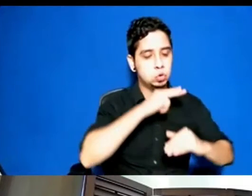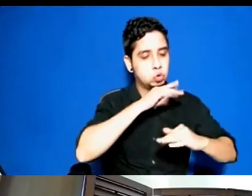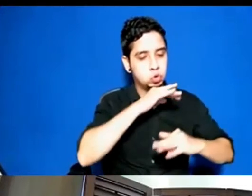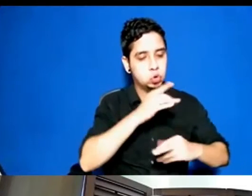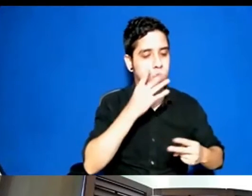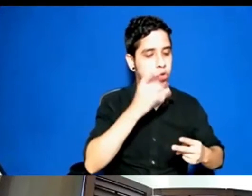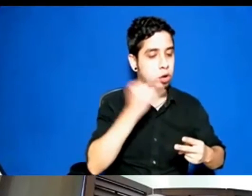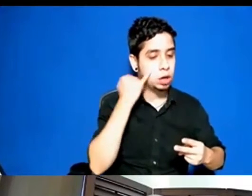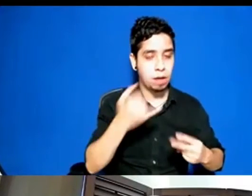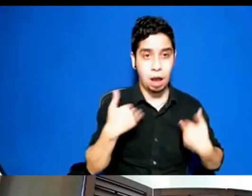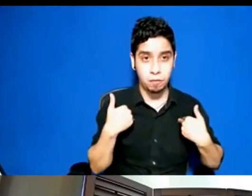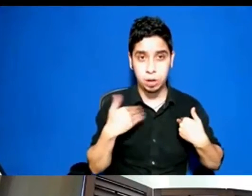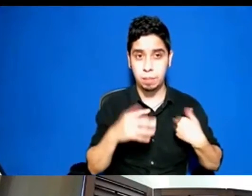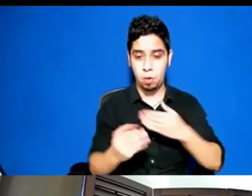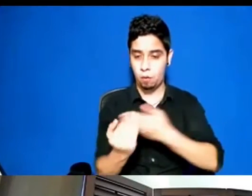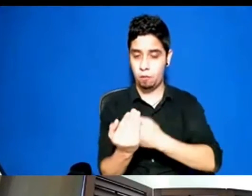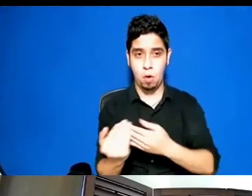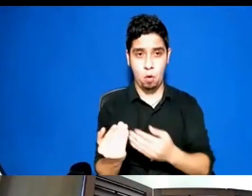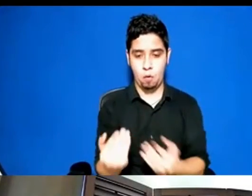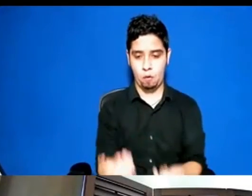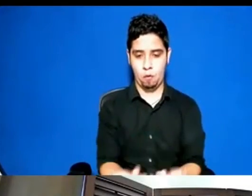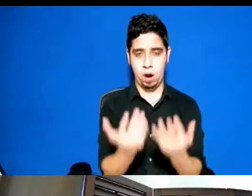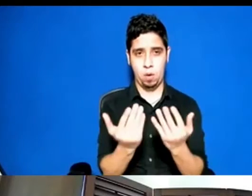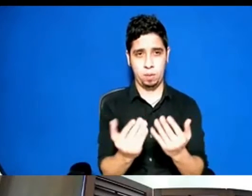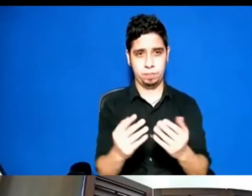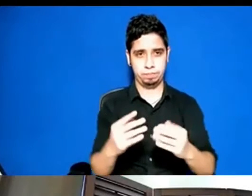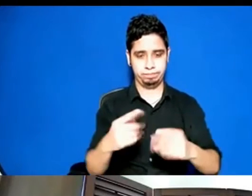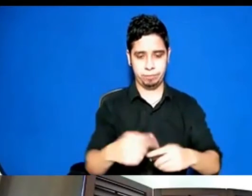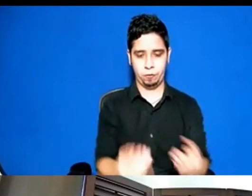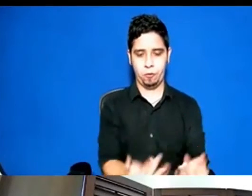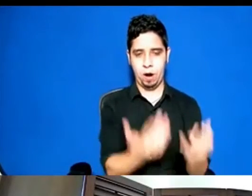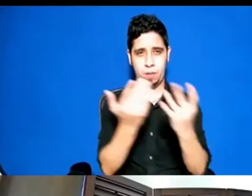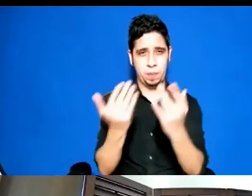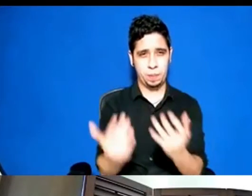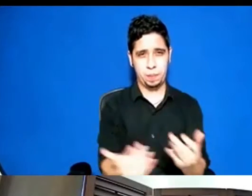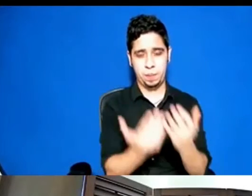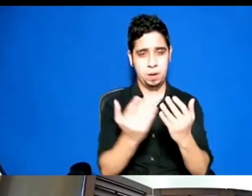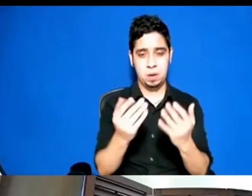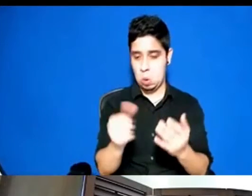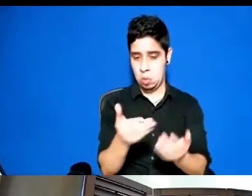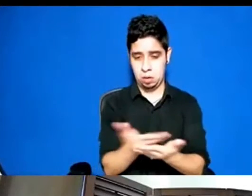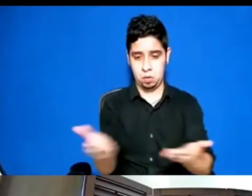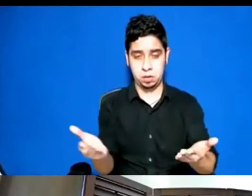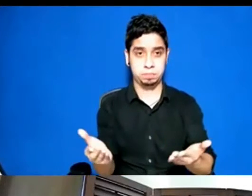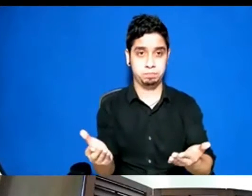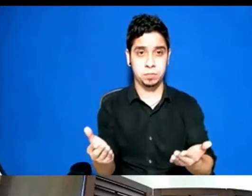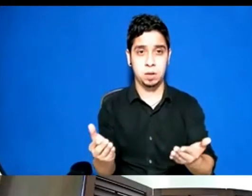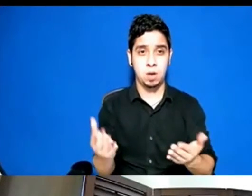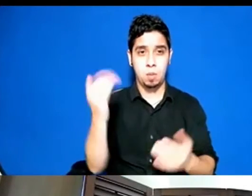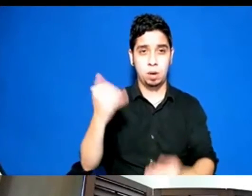fogata, huecos gigantescos y avistamiento, porque hemos estado